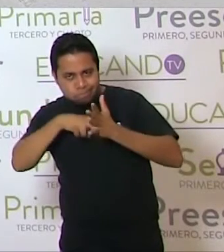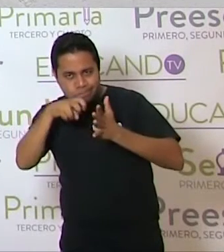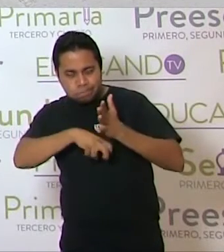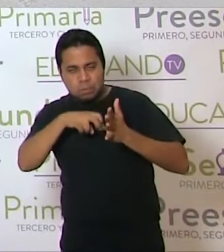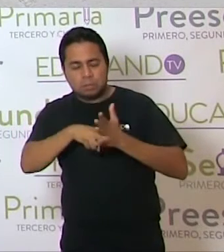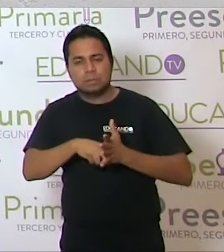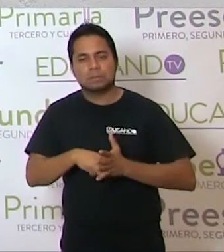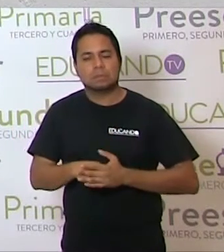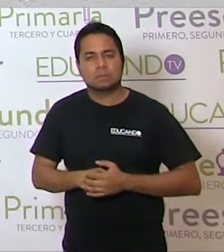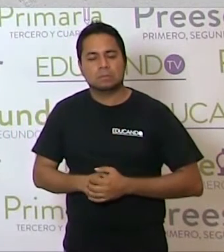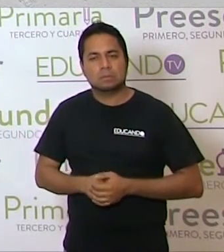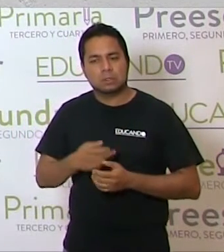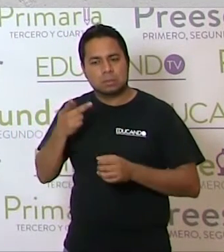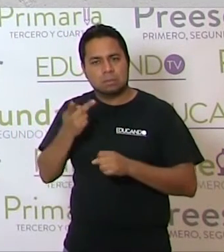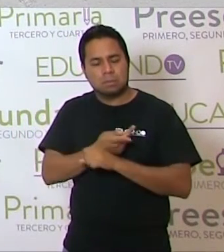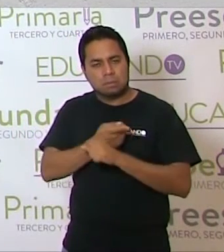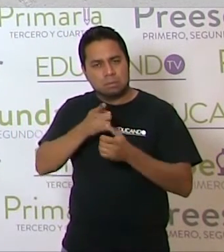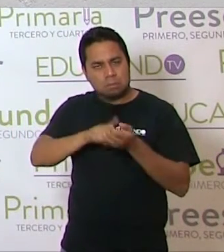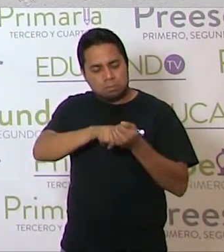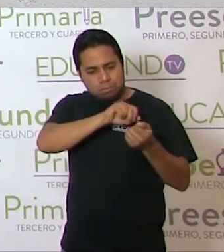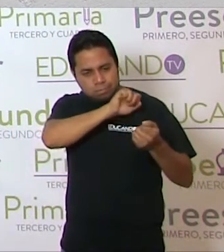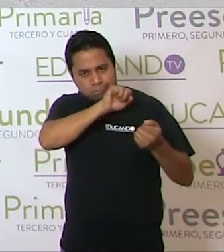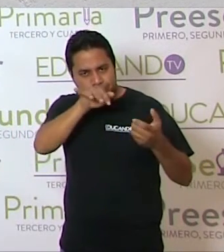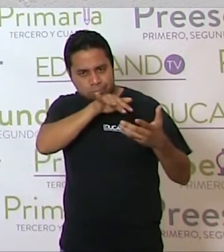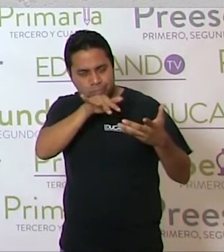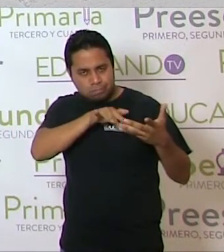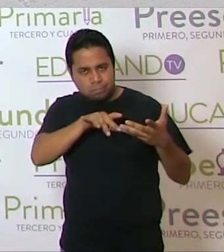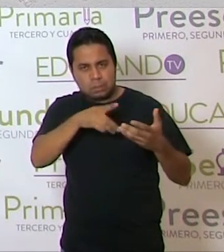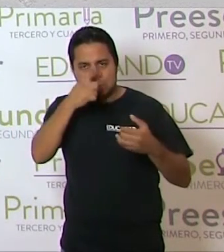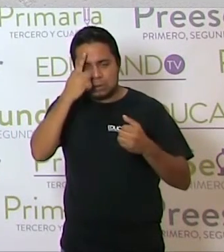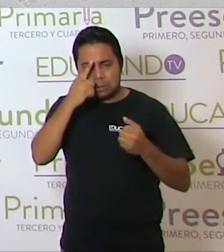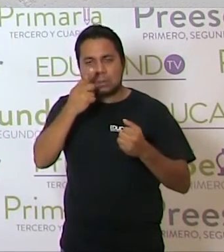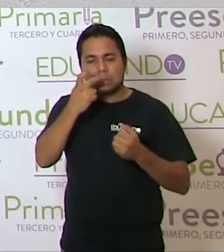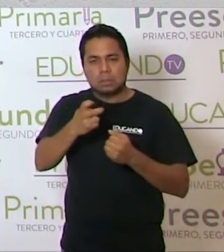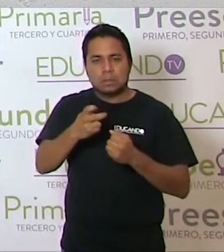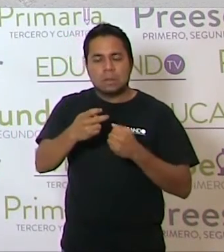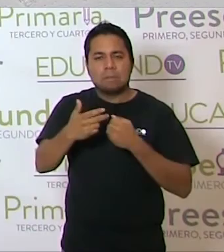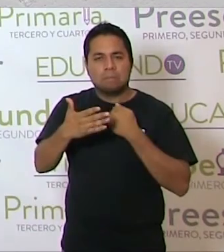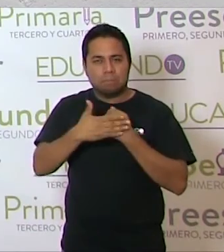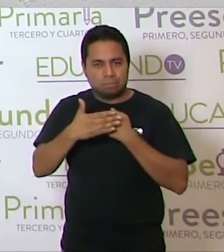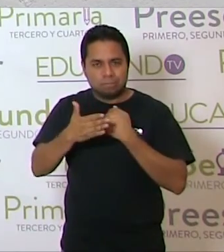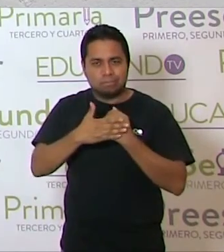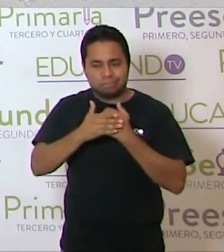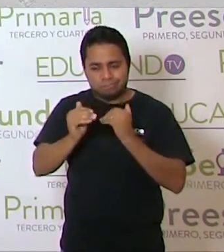qué está pasando en este texto bueno pues para eso vamos a ir a la siguiente imagen